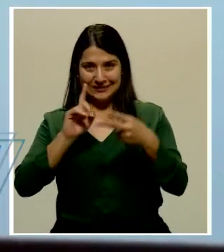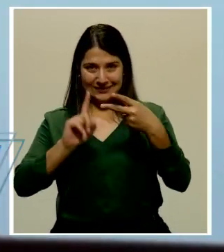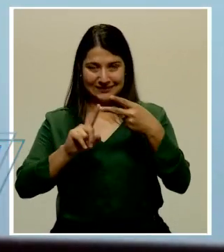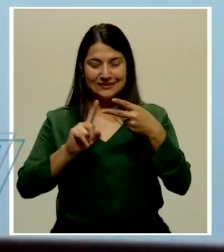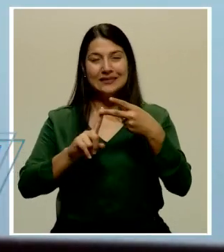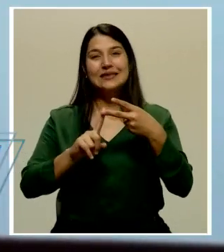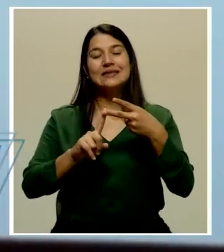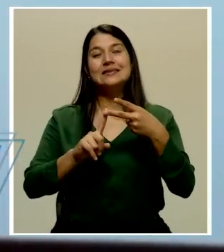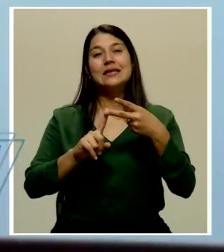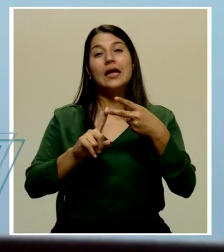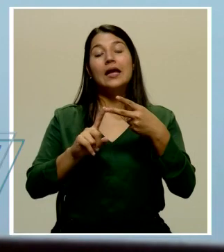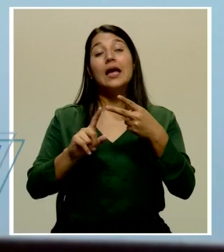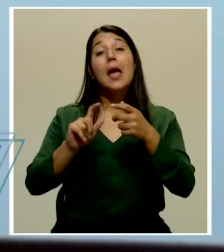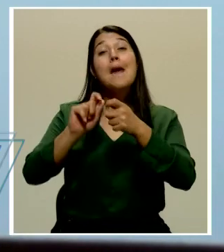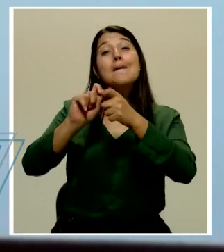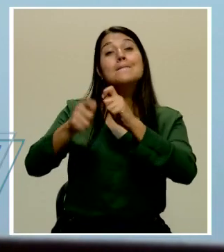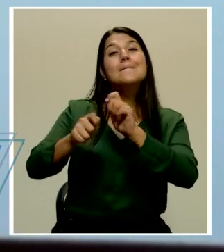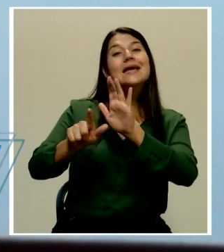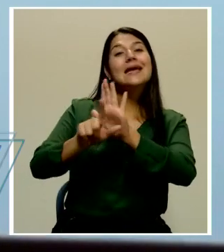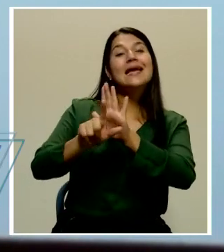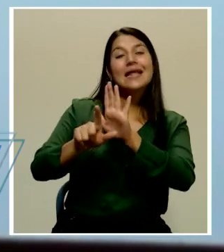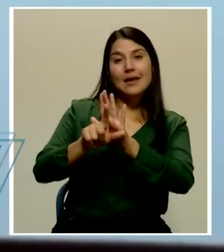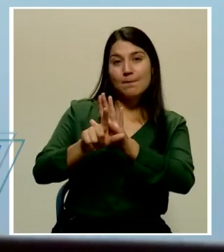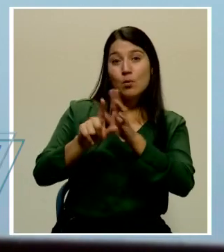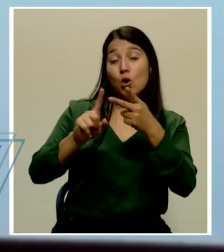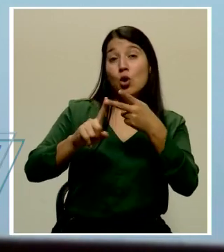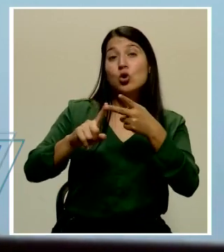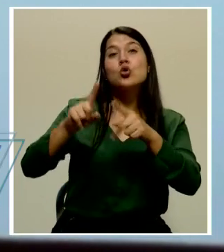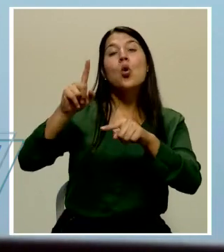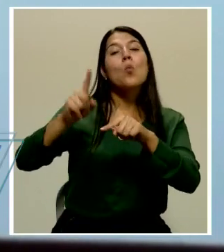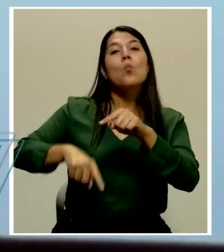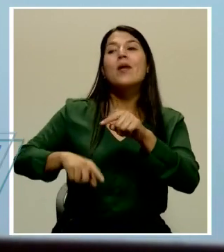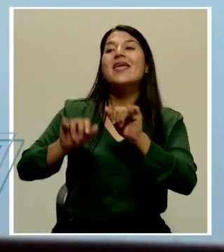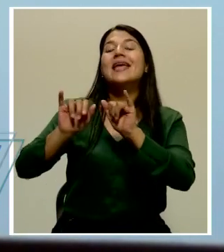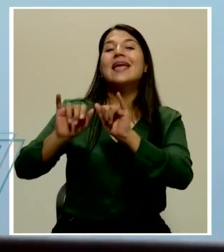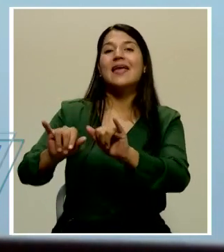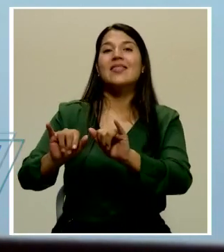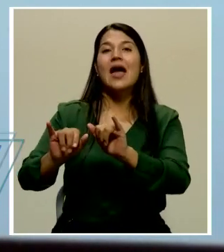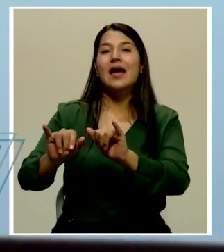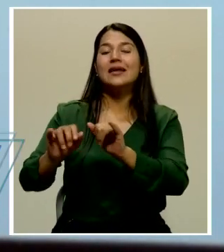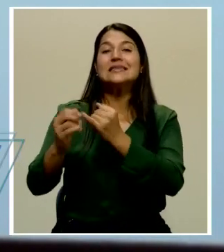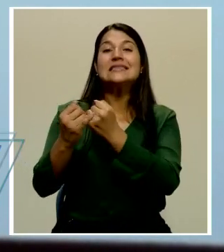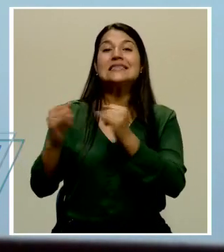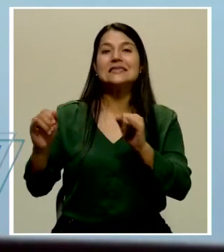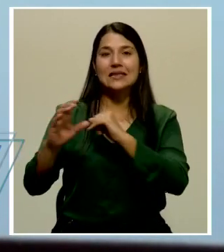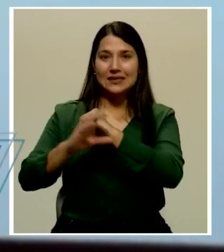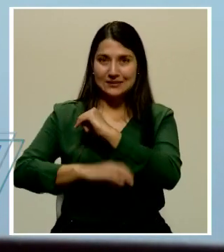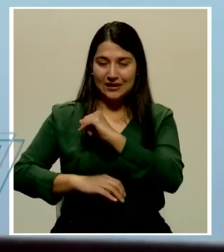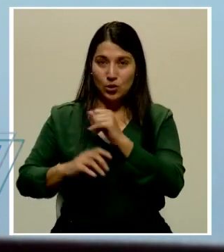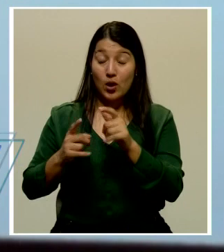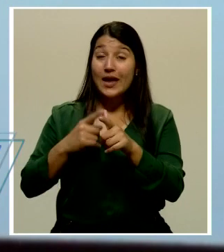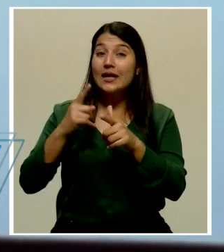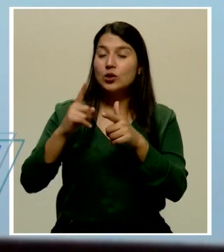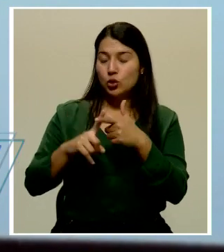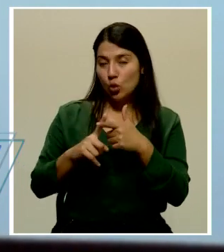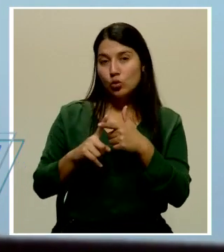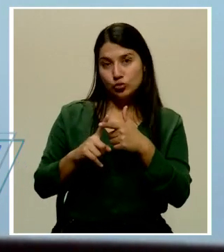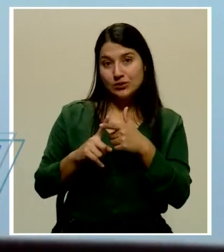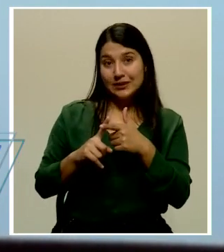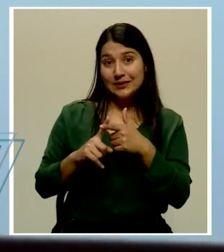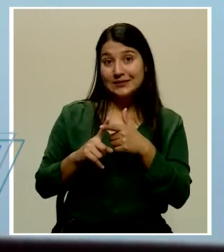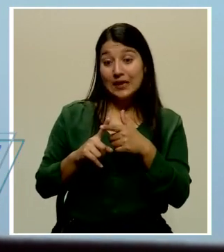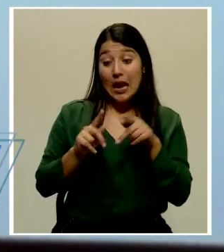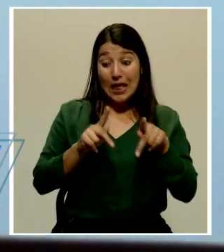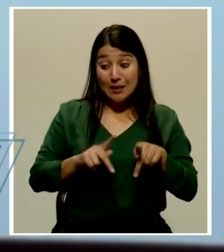que no pueden ser objeto de amnistía por los estados y en donde es posible alegar por parte de